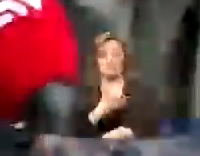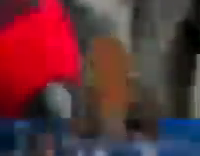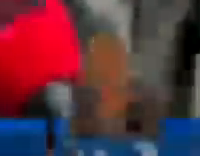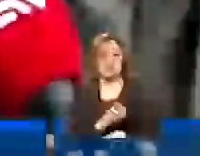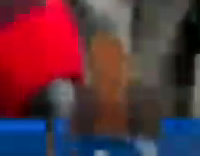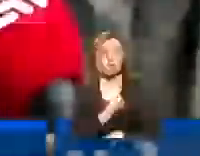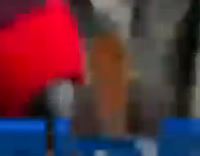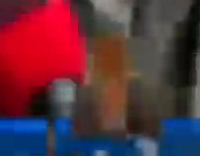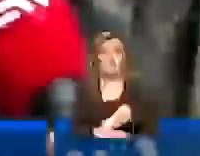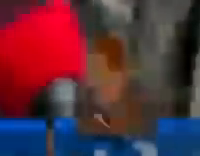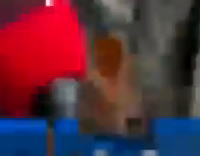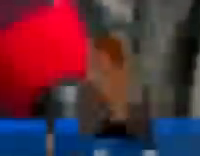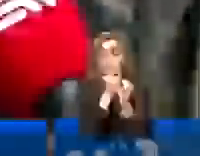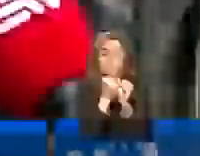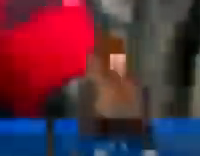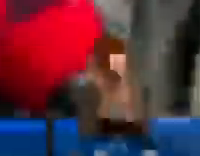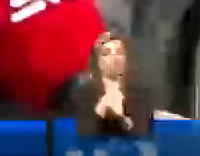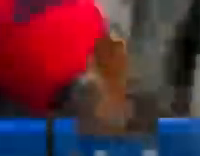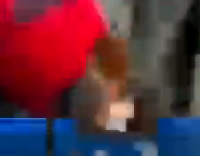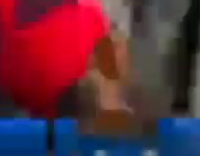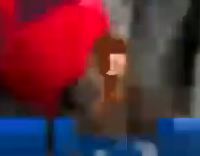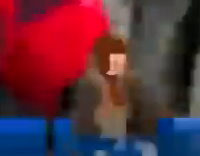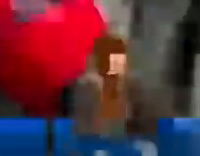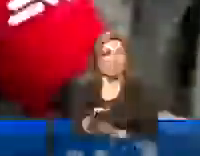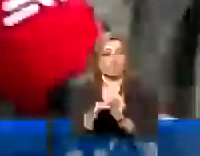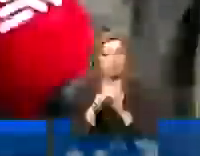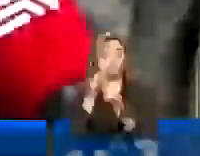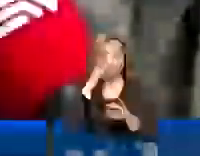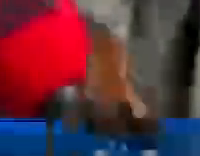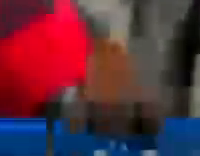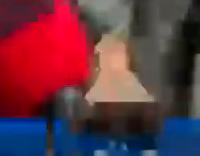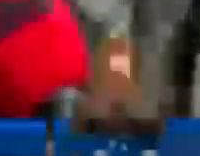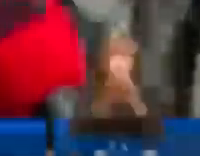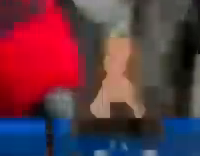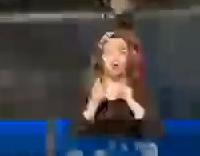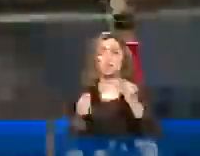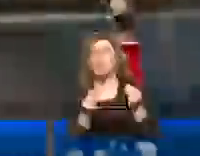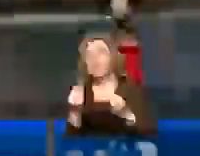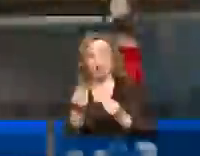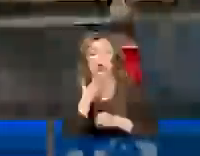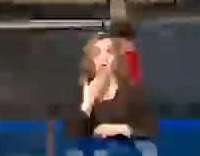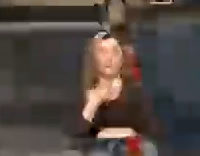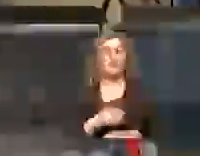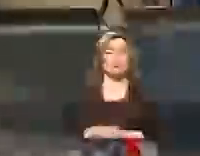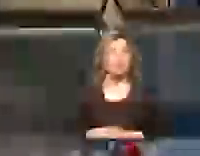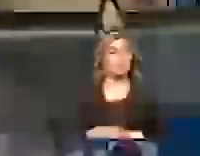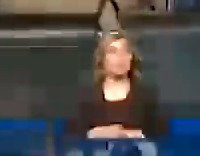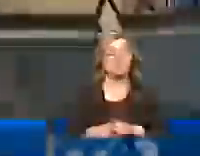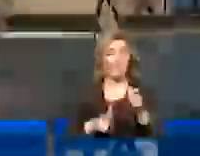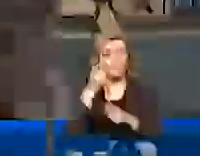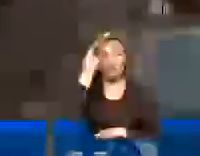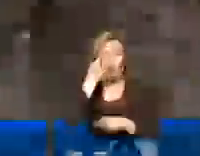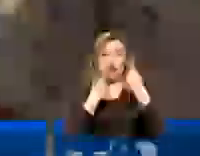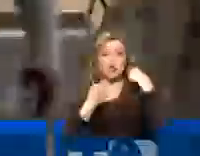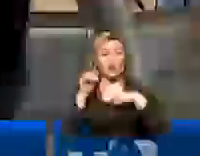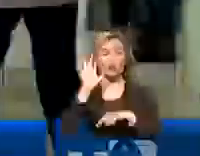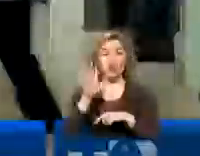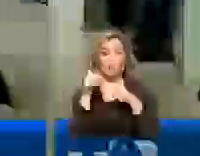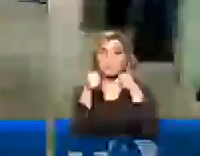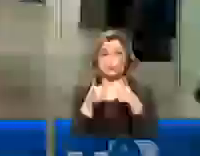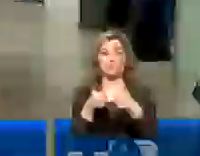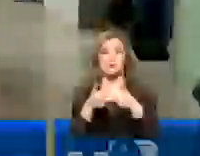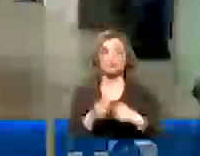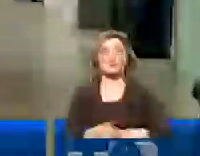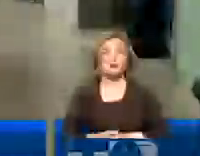en la mañana mismo era algo tan doloroso ver a los compañeros que lloraban, que no hallaban consuelo. En tanto, los 5 heridos se recuperan